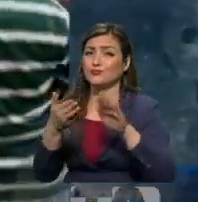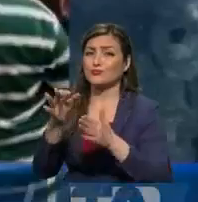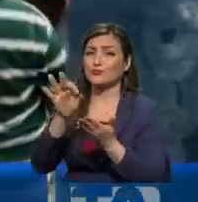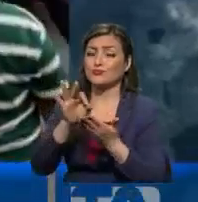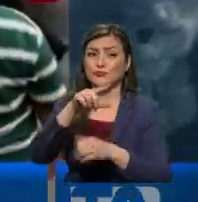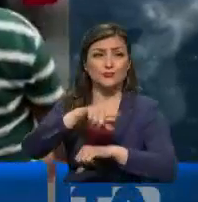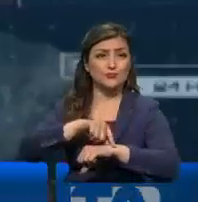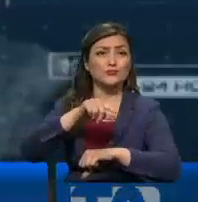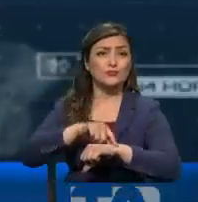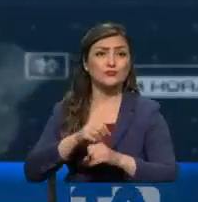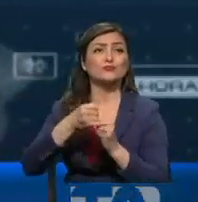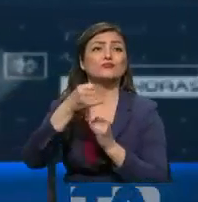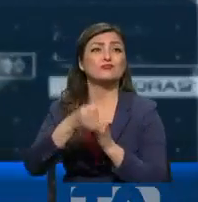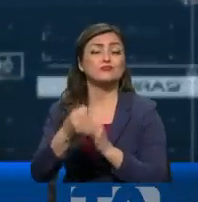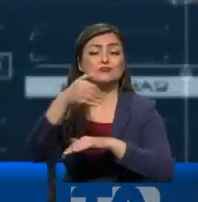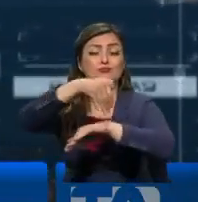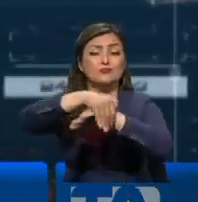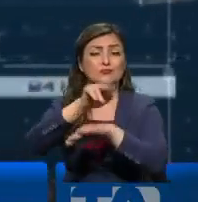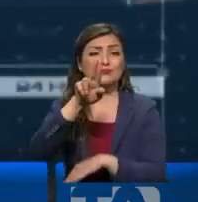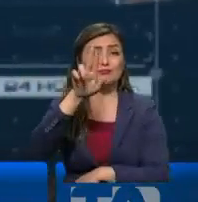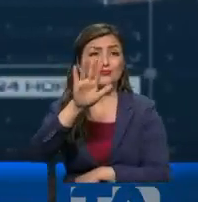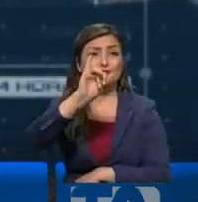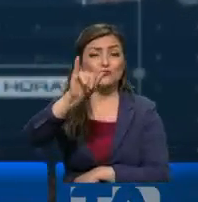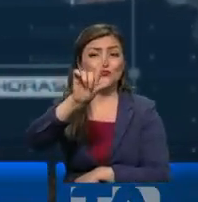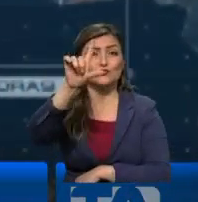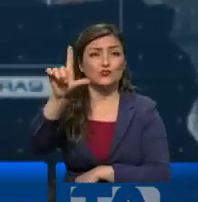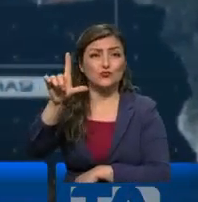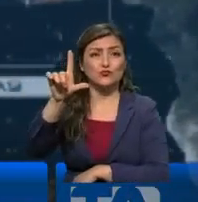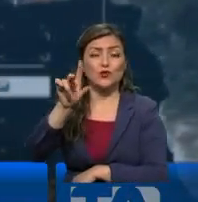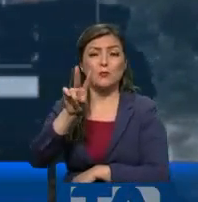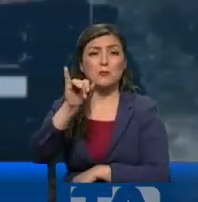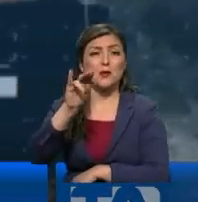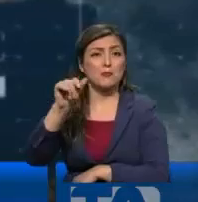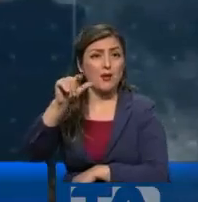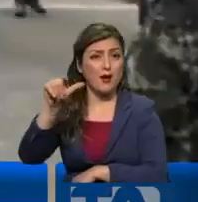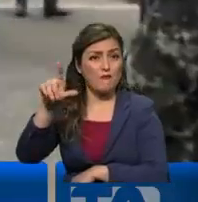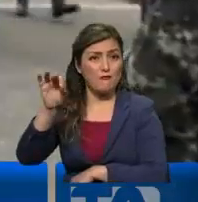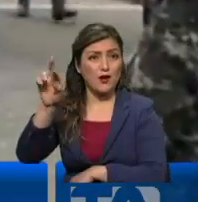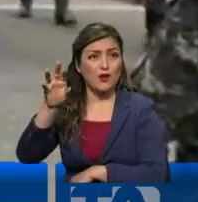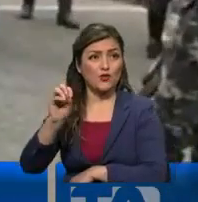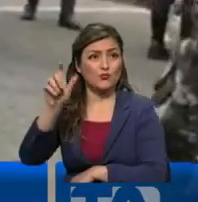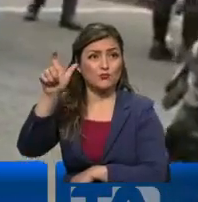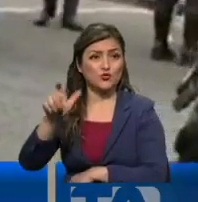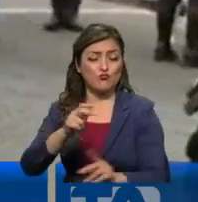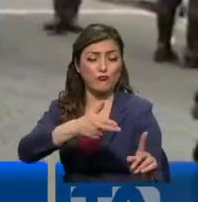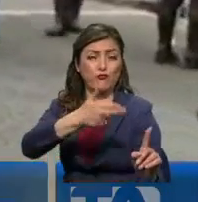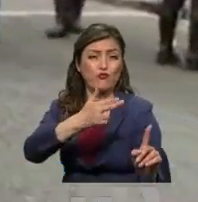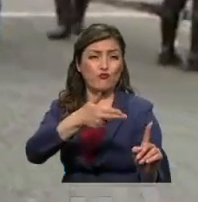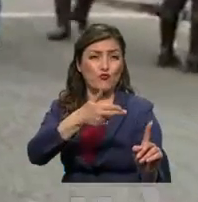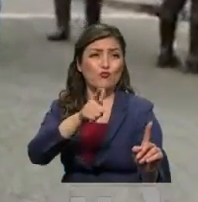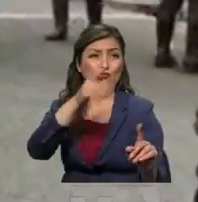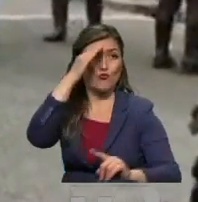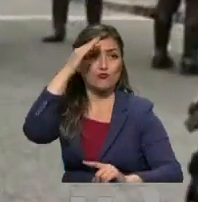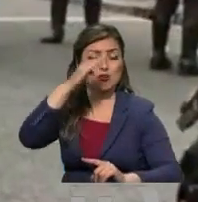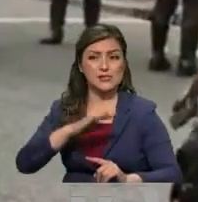cantón Quevedo. La última ocurrió la tarde del 25 de julio en la parroquia Viva Alfaro, cuando Efraín Vera fue asesinado por delincuentes al